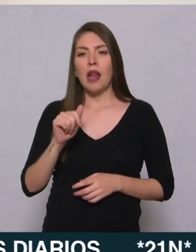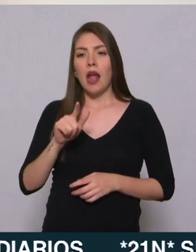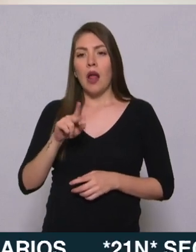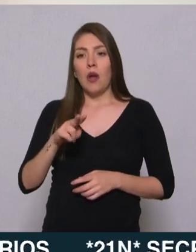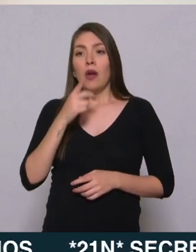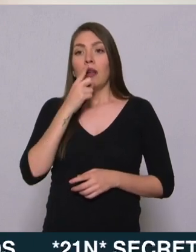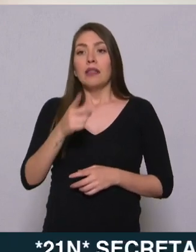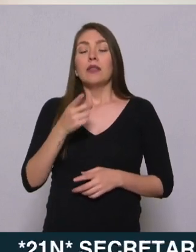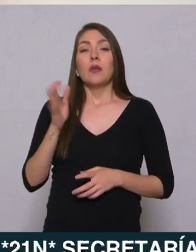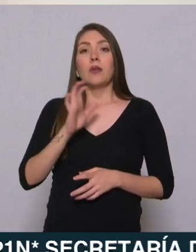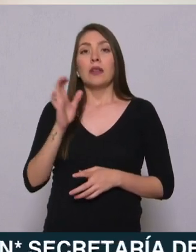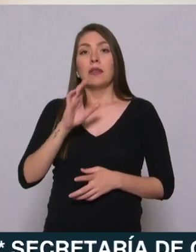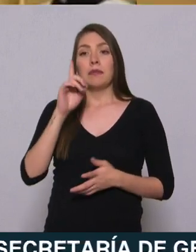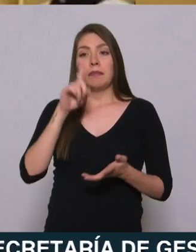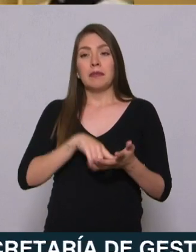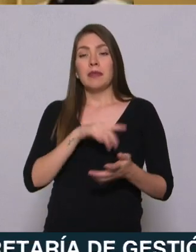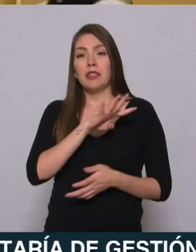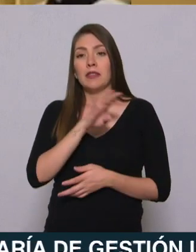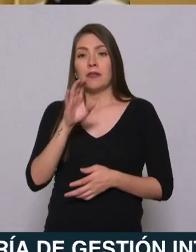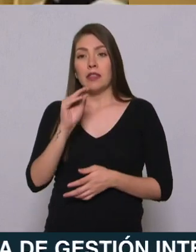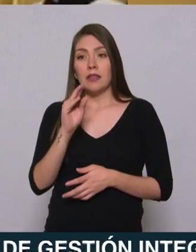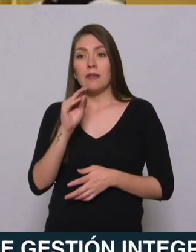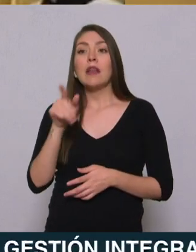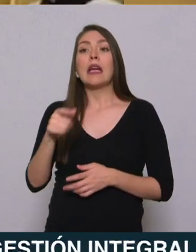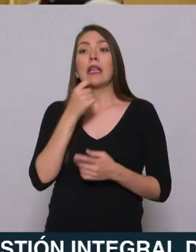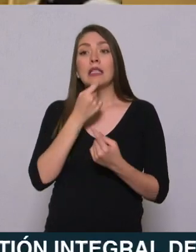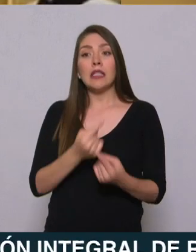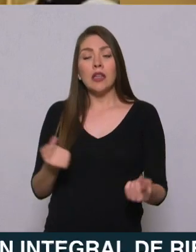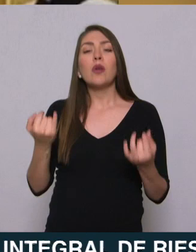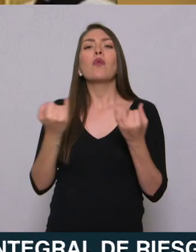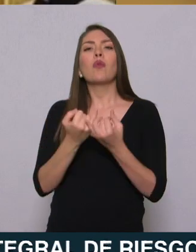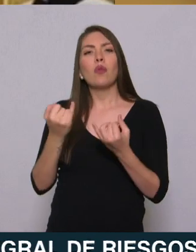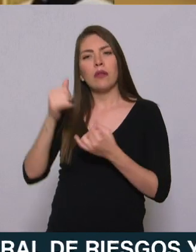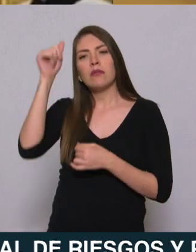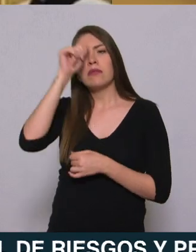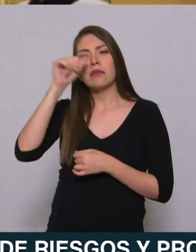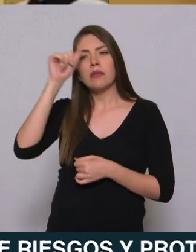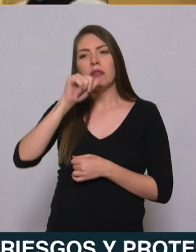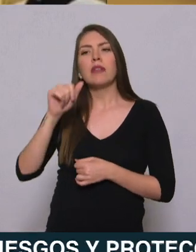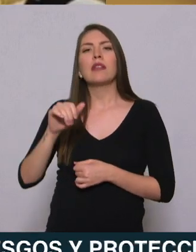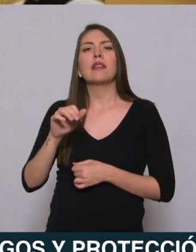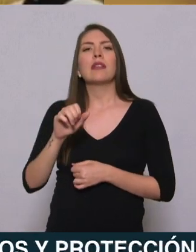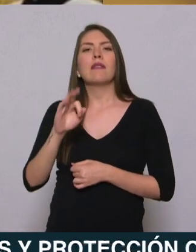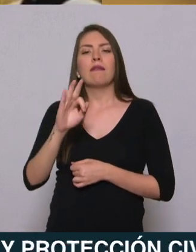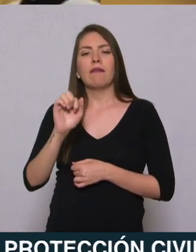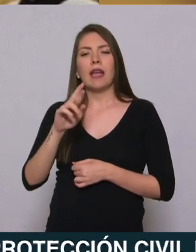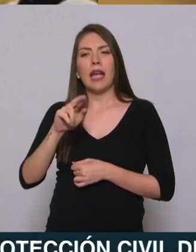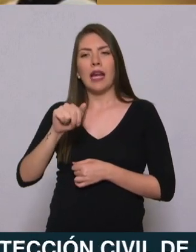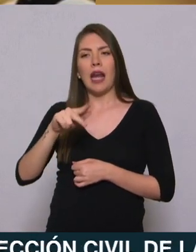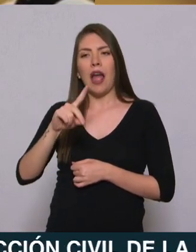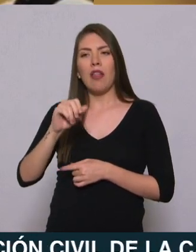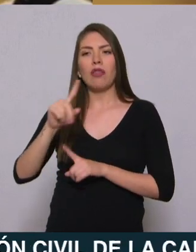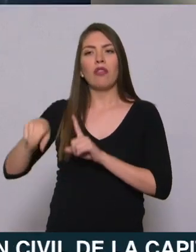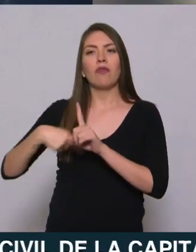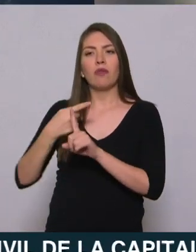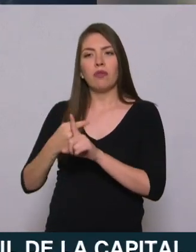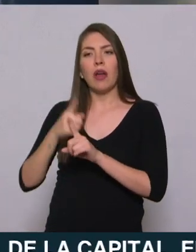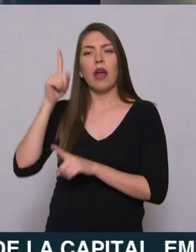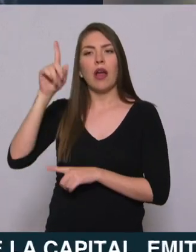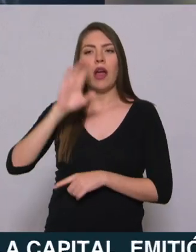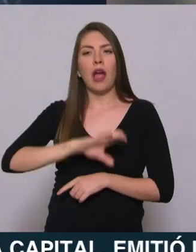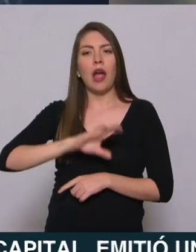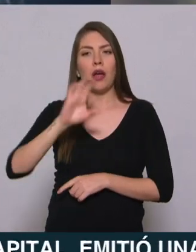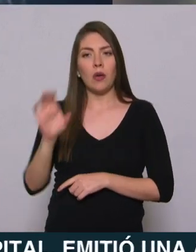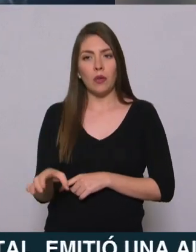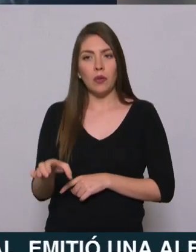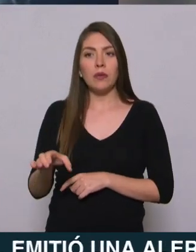años 90, cuando era niña, fue abusada también por el sacerdote Fernando Martínez en el Colegio Cumbres en Cancún. En